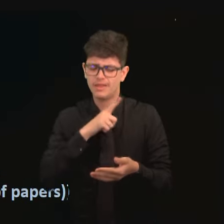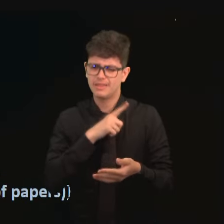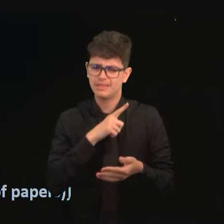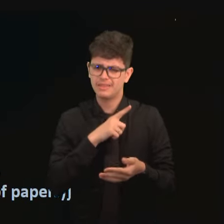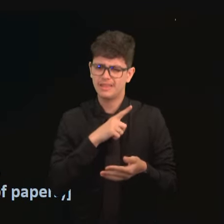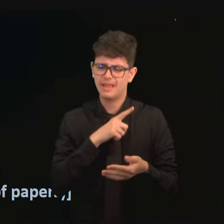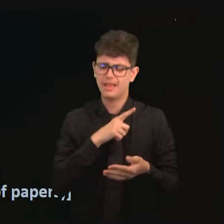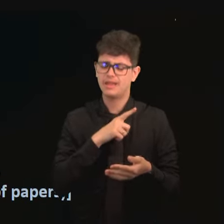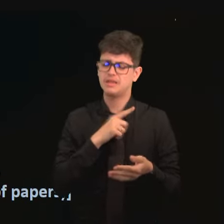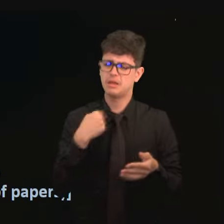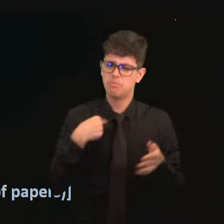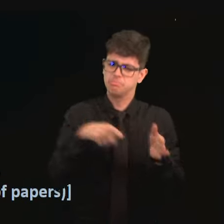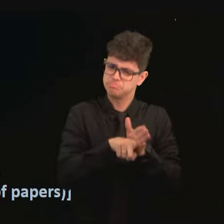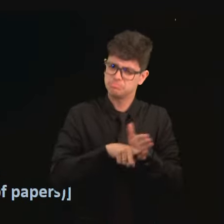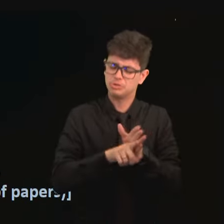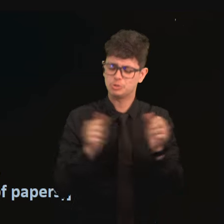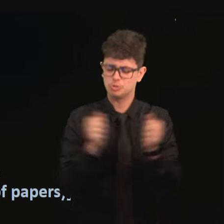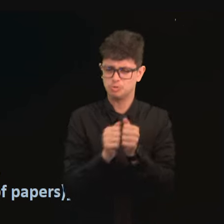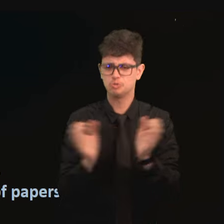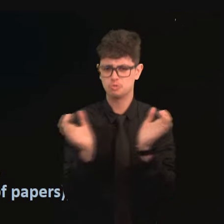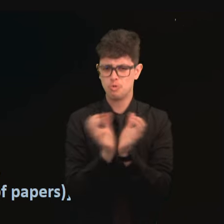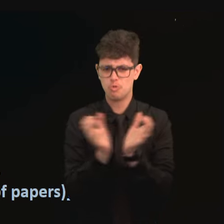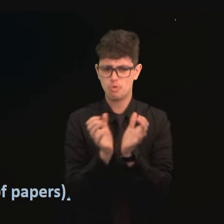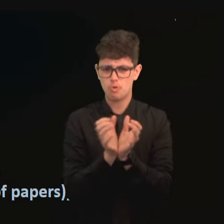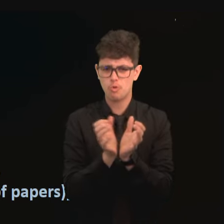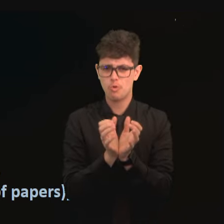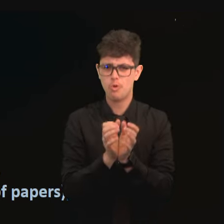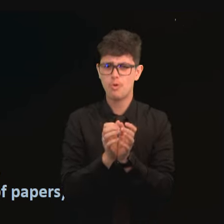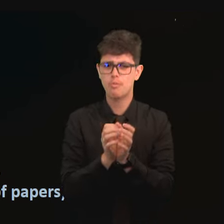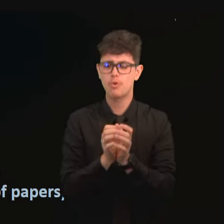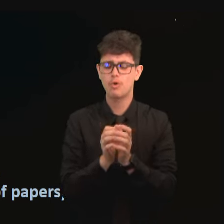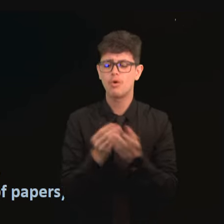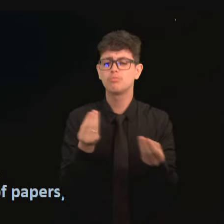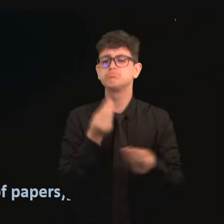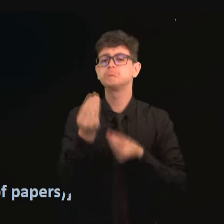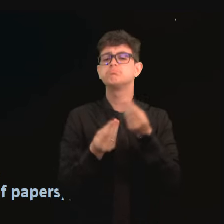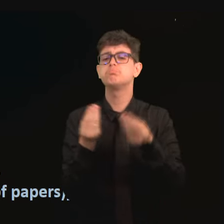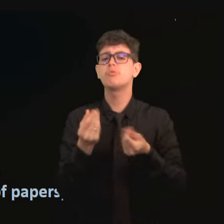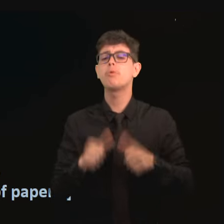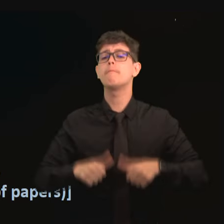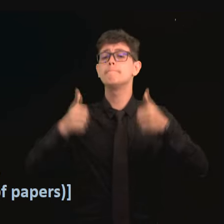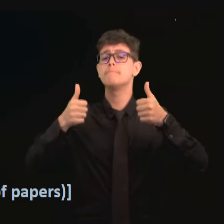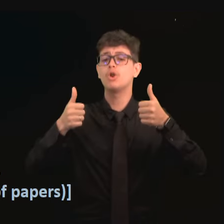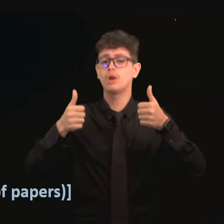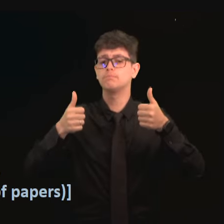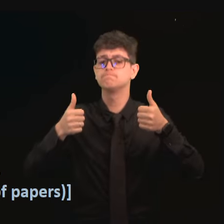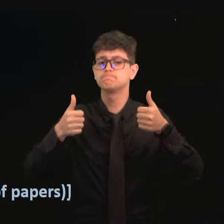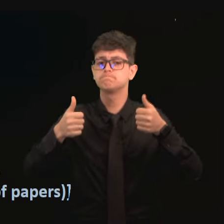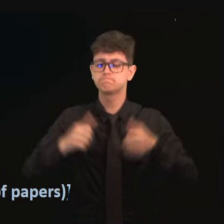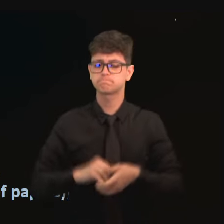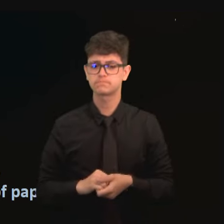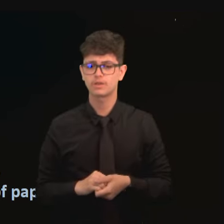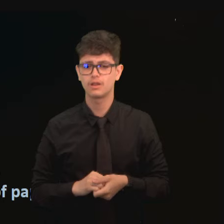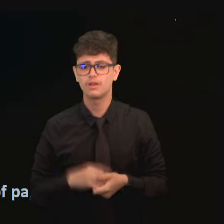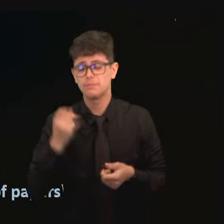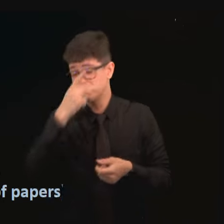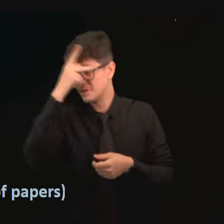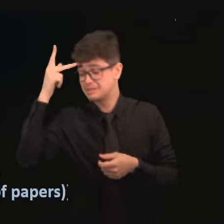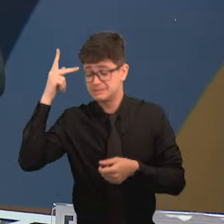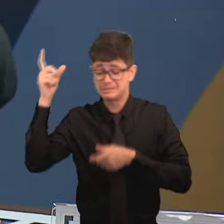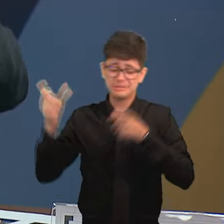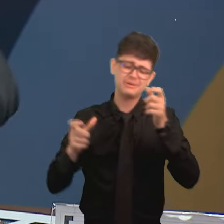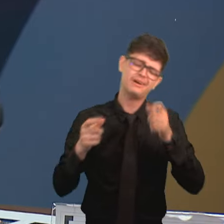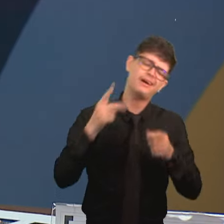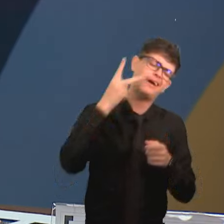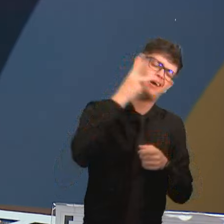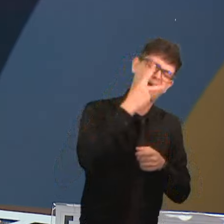método, es casi como colocar un huevo. Usted ajusta las salidas adaptando para ese desempeño. Muchas personas piensan que